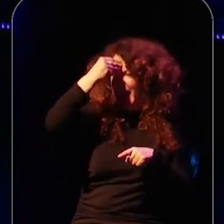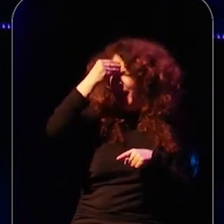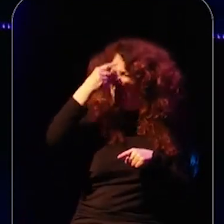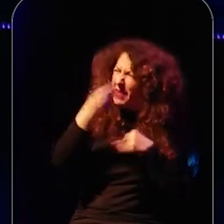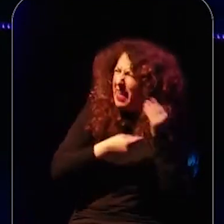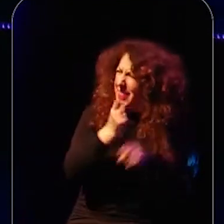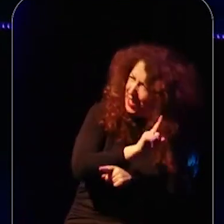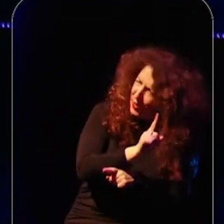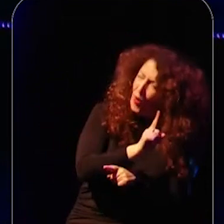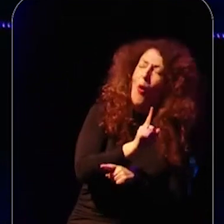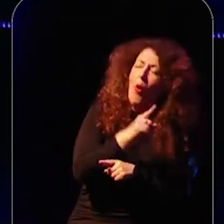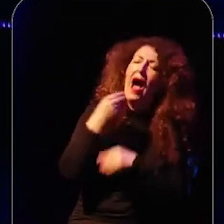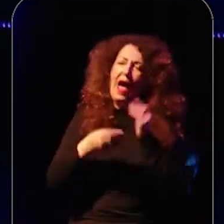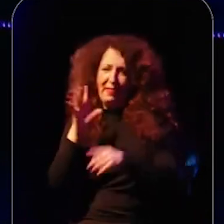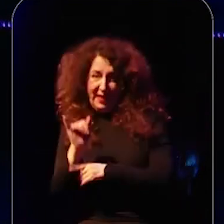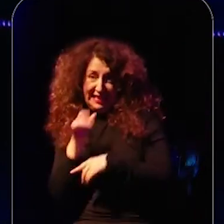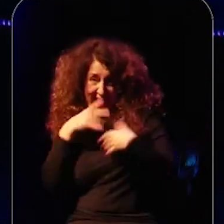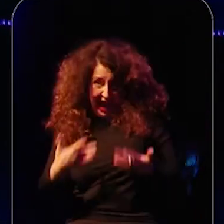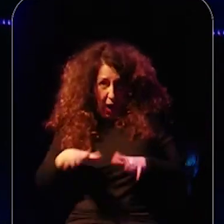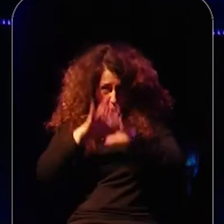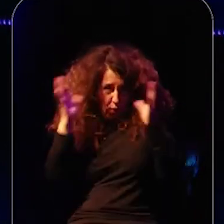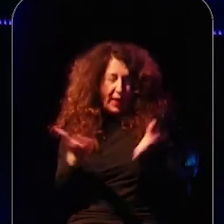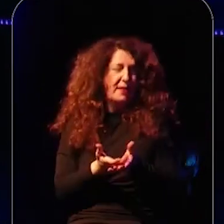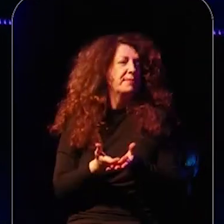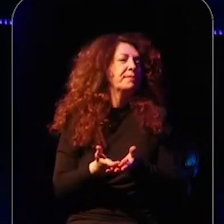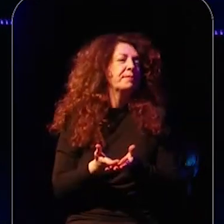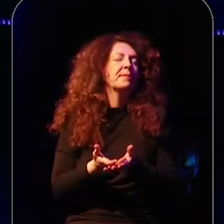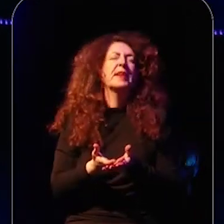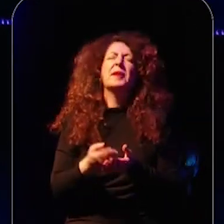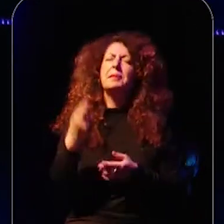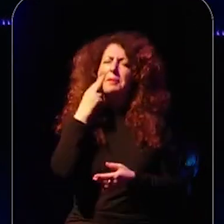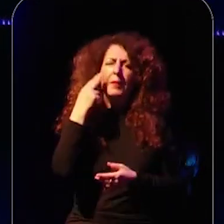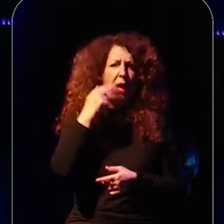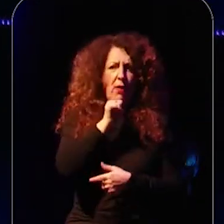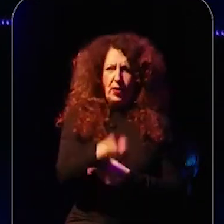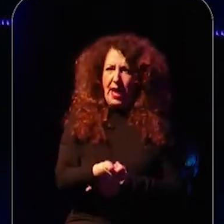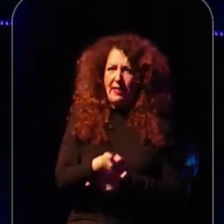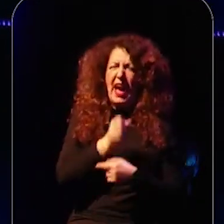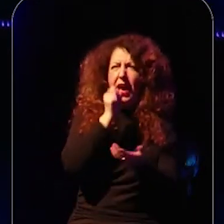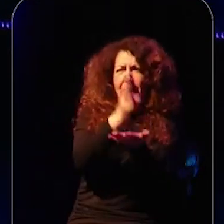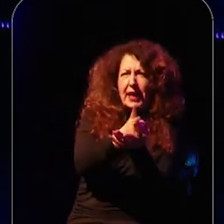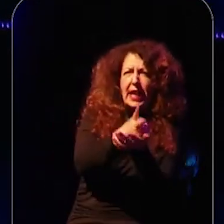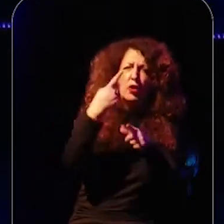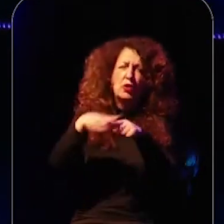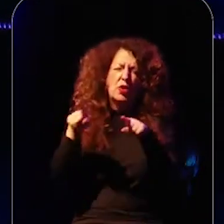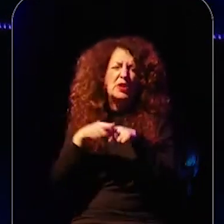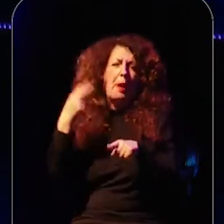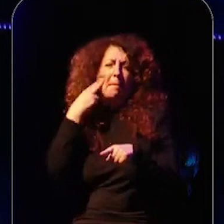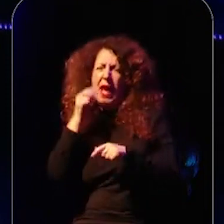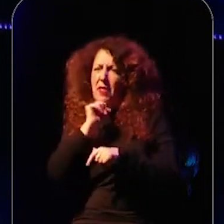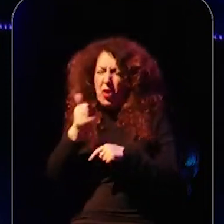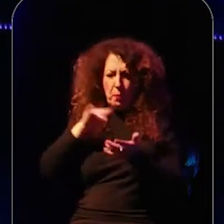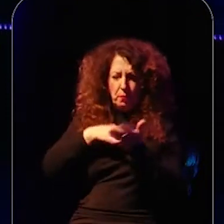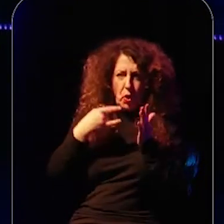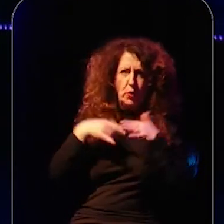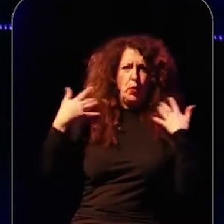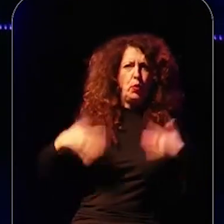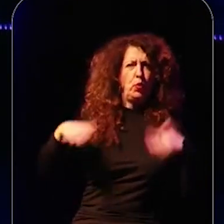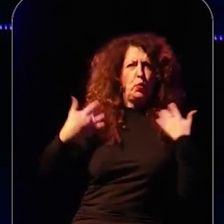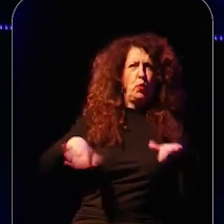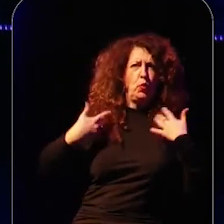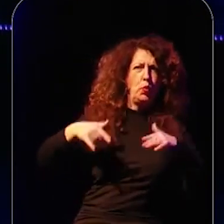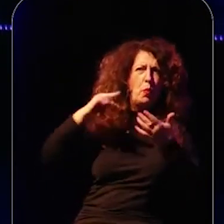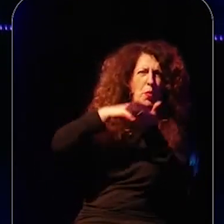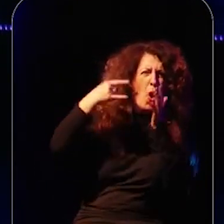sí hay que hacer en el mundo en el que vivimos ahora mismo. Por un lado, no tener miedo a los retos, no tener miedo a un proyecto, por muy grande que sea, por